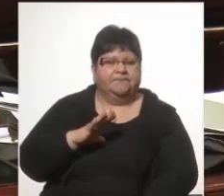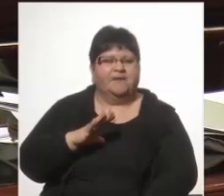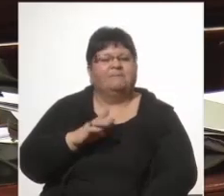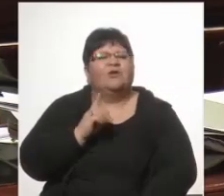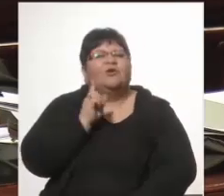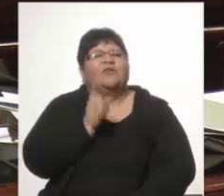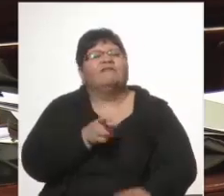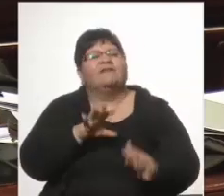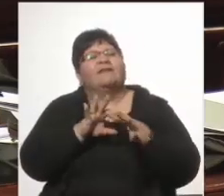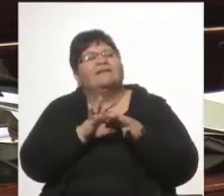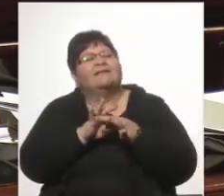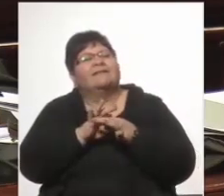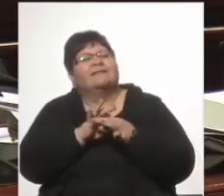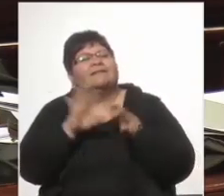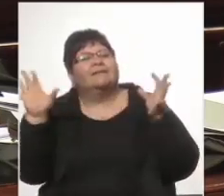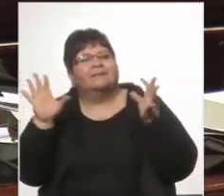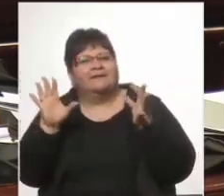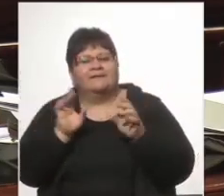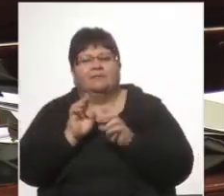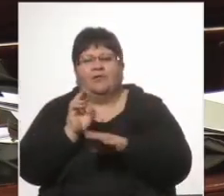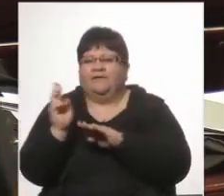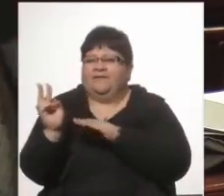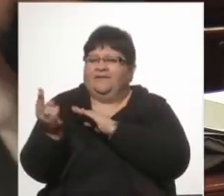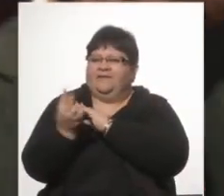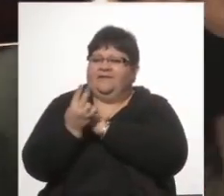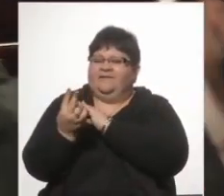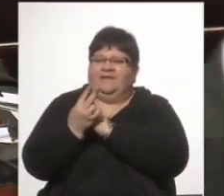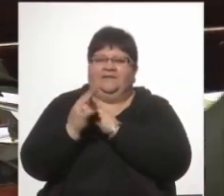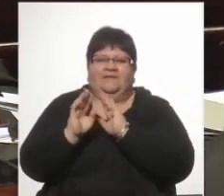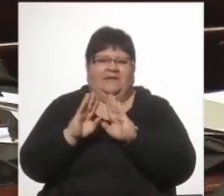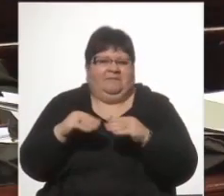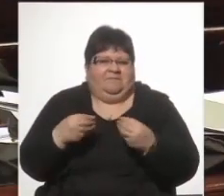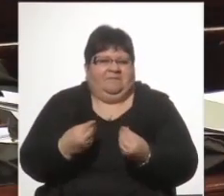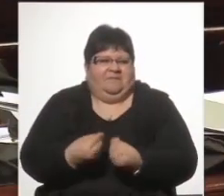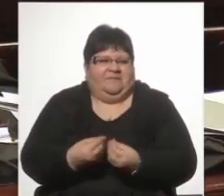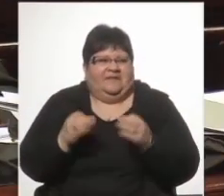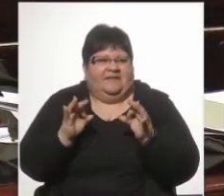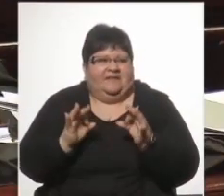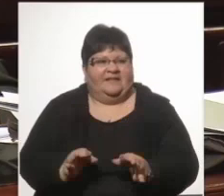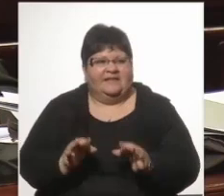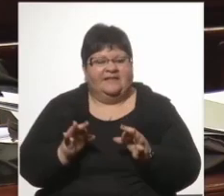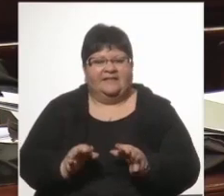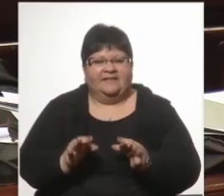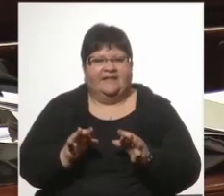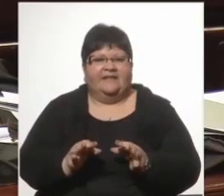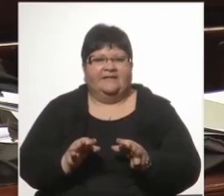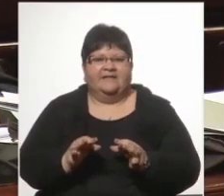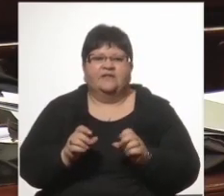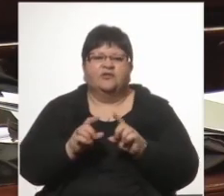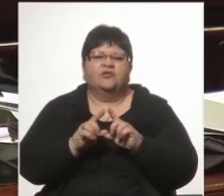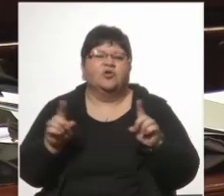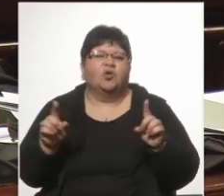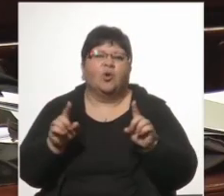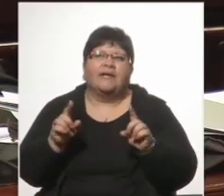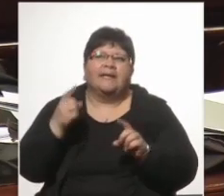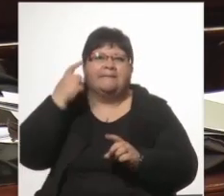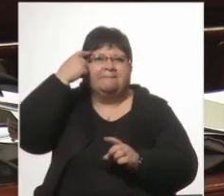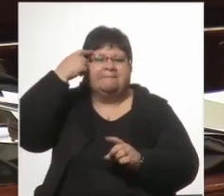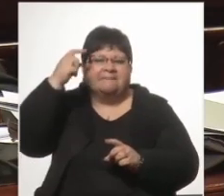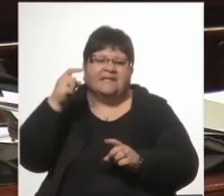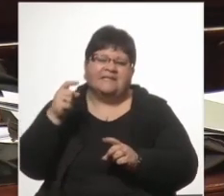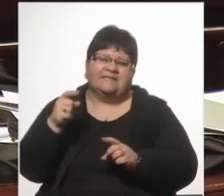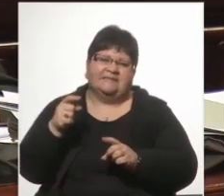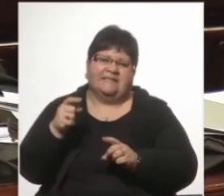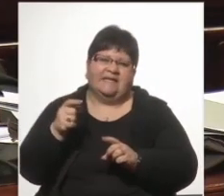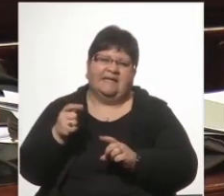porque está defendiendo su propia integridad. De ningún modo puede aceptarse que ella esté obligada a considerar los hechos a través de la versión